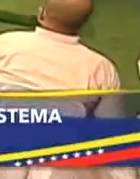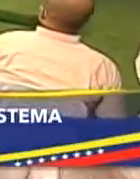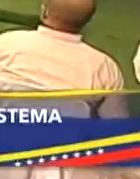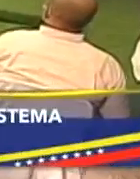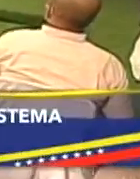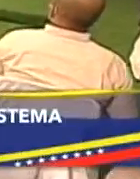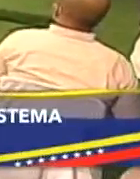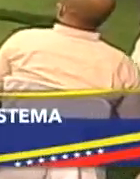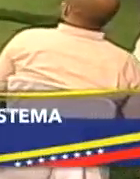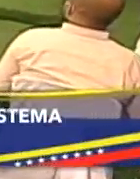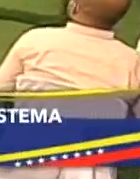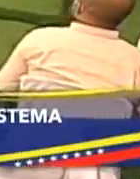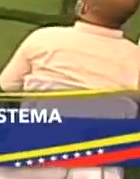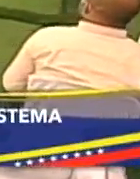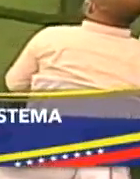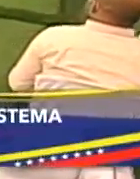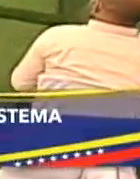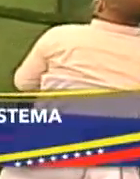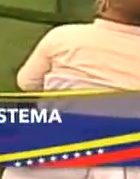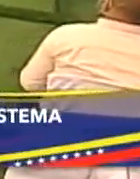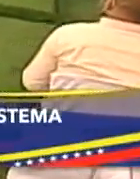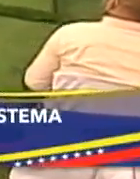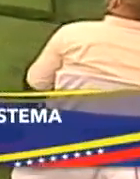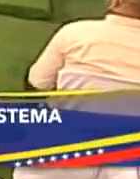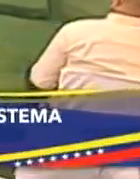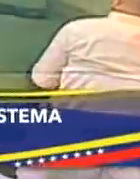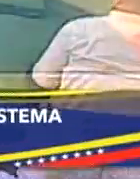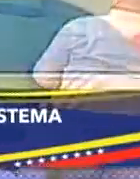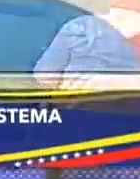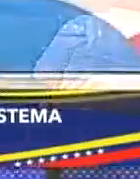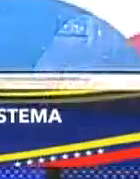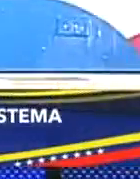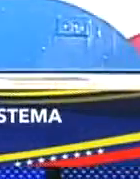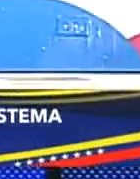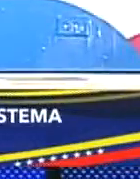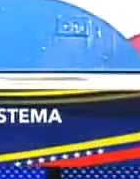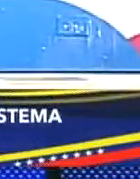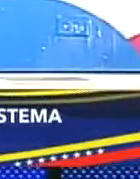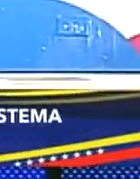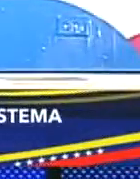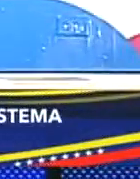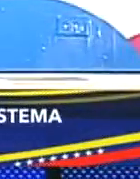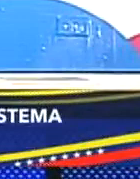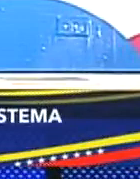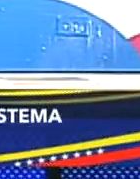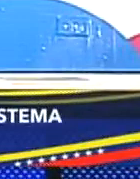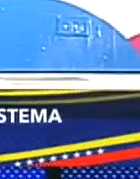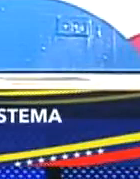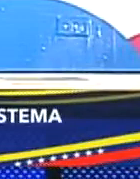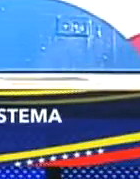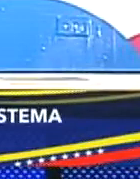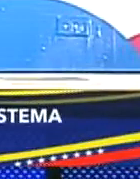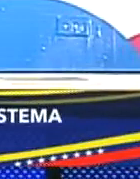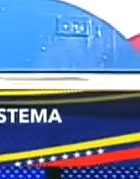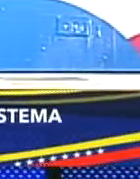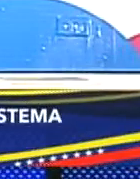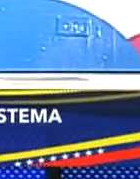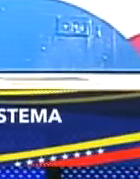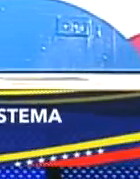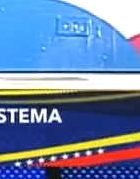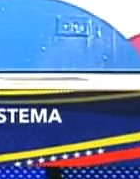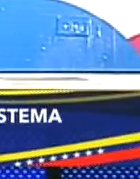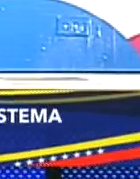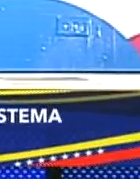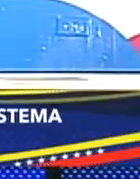es la cultura venezolana. Esta es nuestra música, nuestra cultura, nuestra identidad y nuestro orgullo.